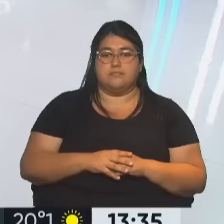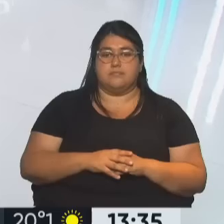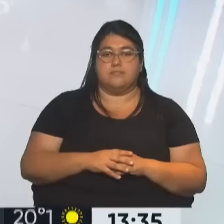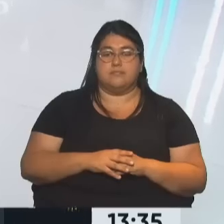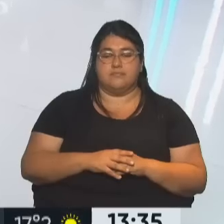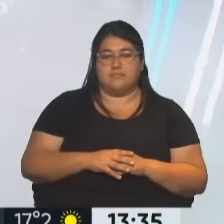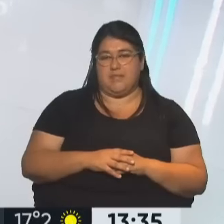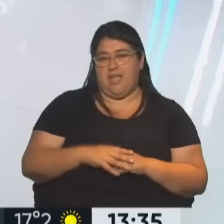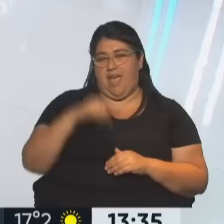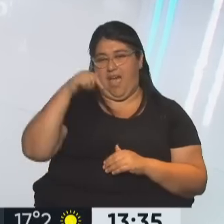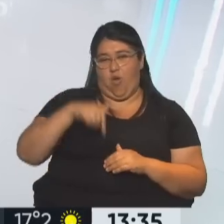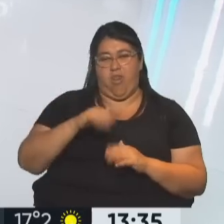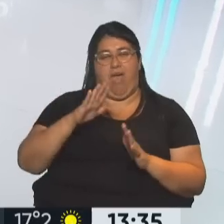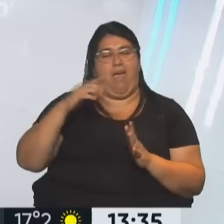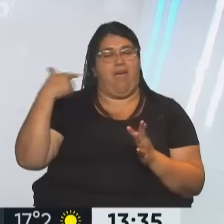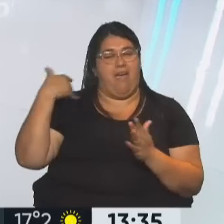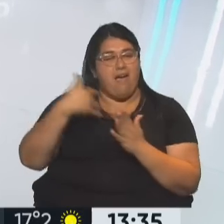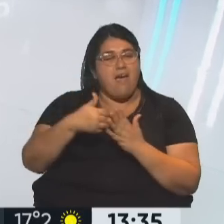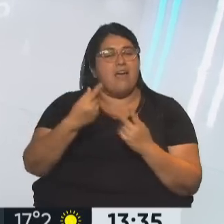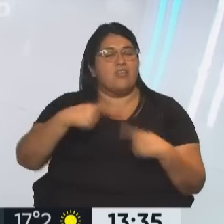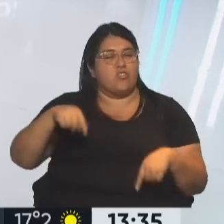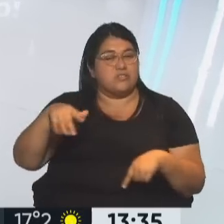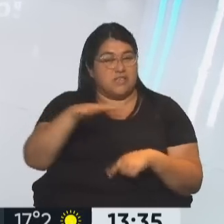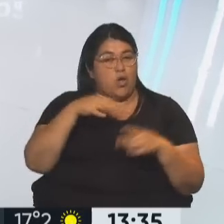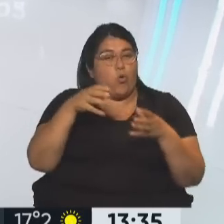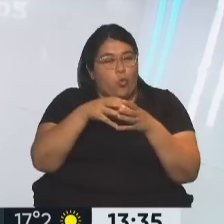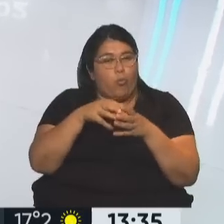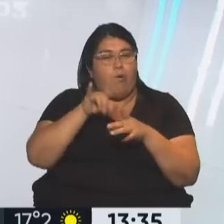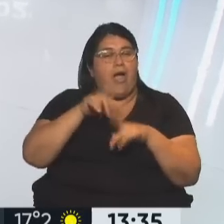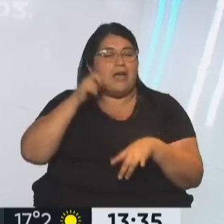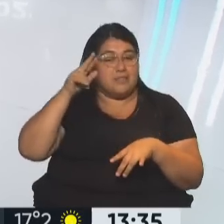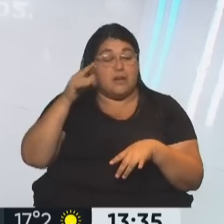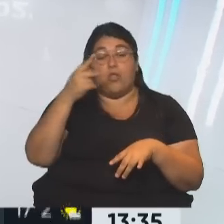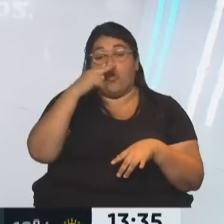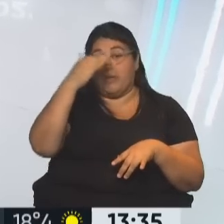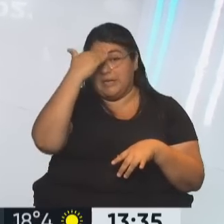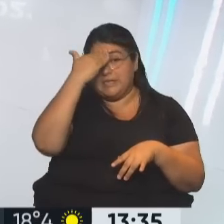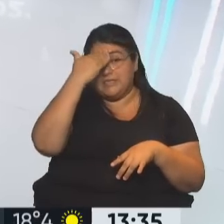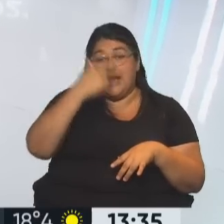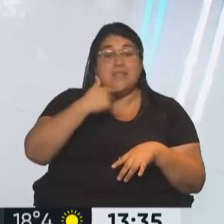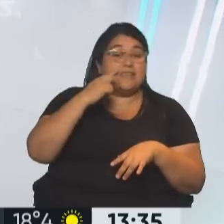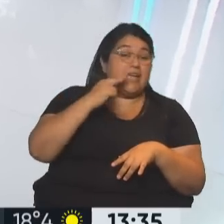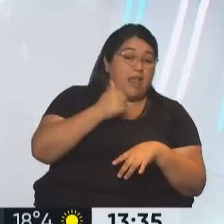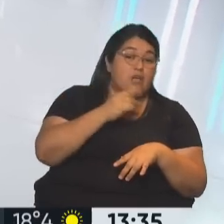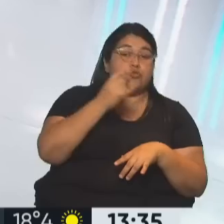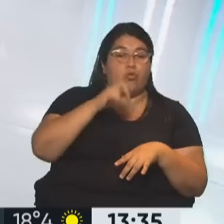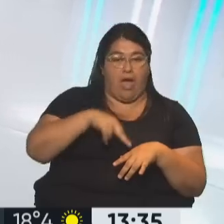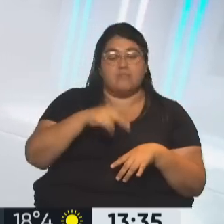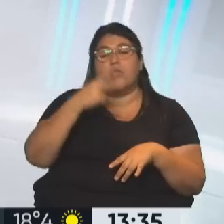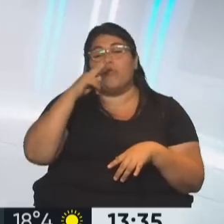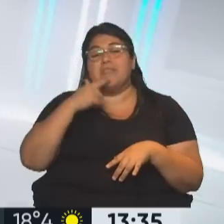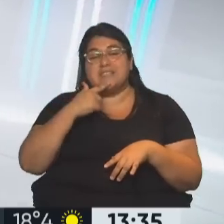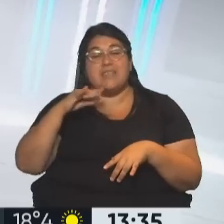Ya mismo hacemos historia de otras intervenciones de este grupo Wagner. A ver, 2015, Siria-Sudán, 2017,